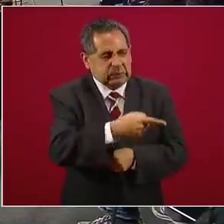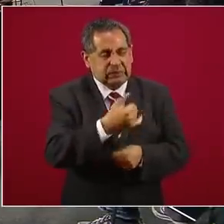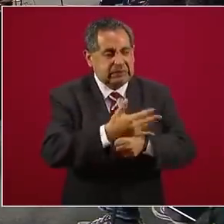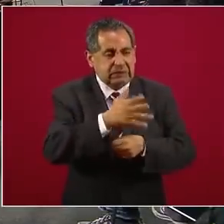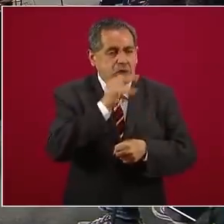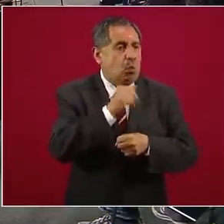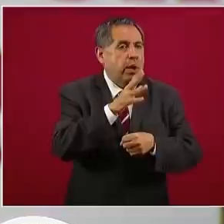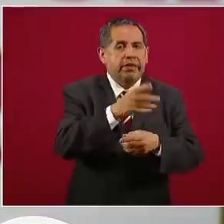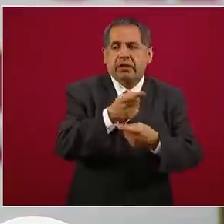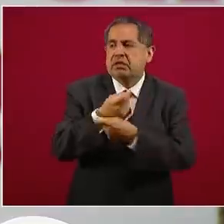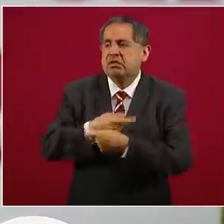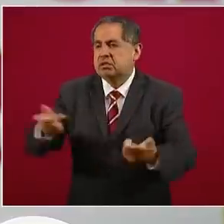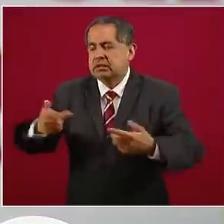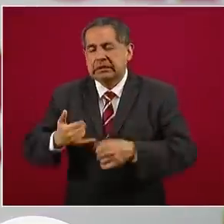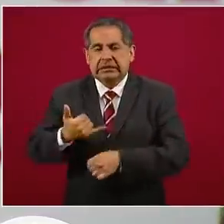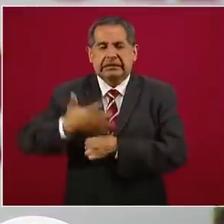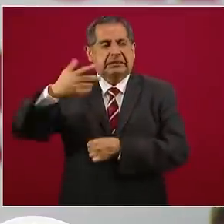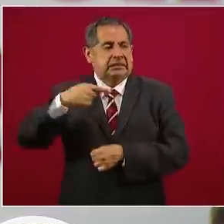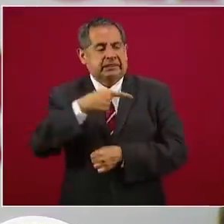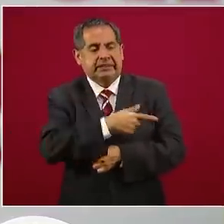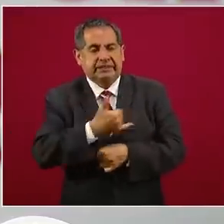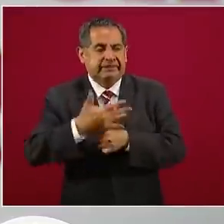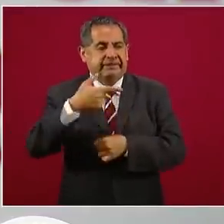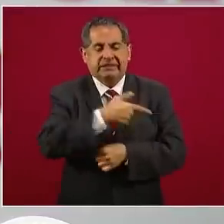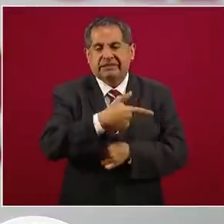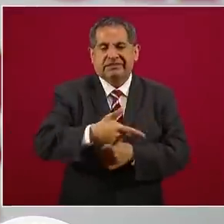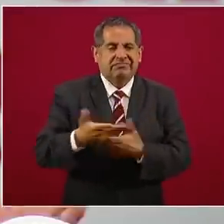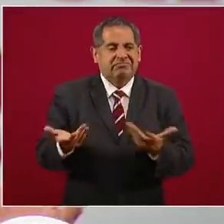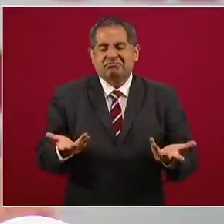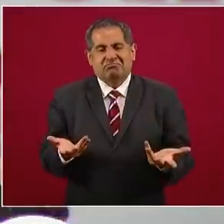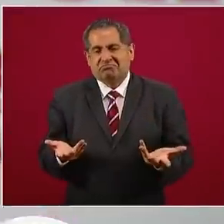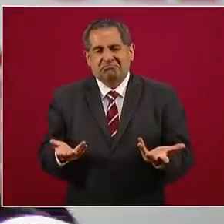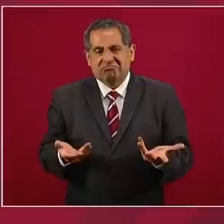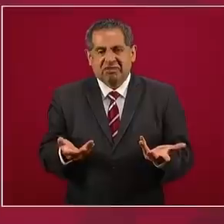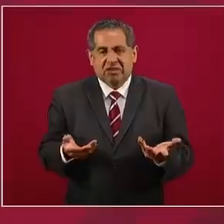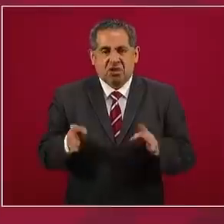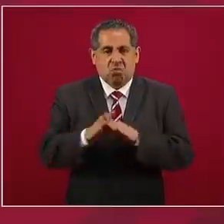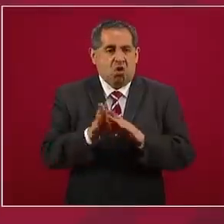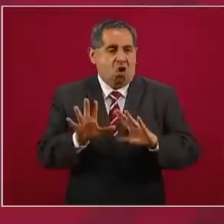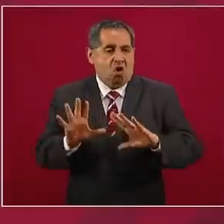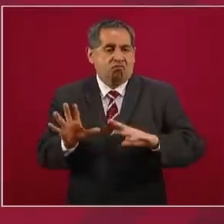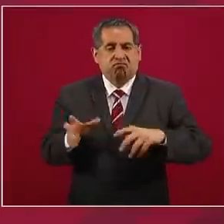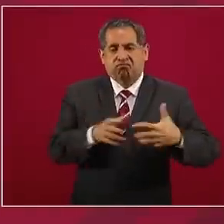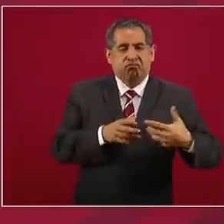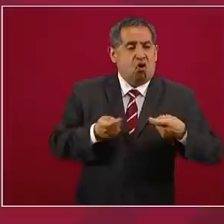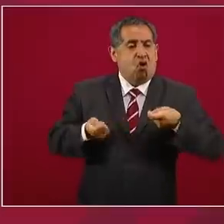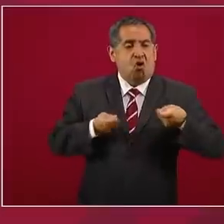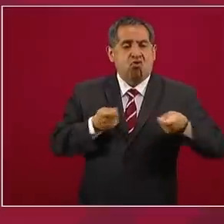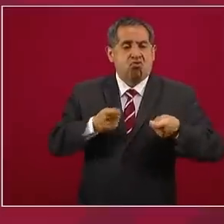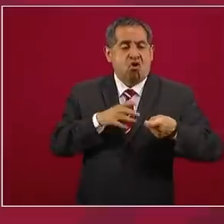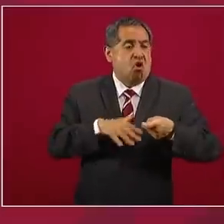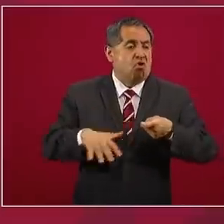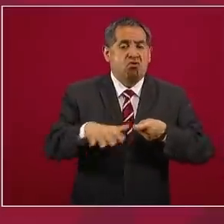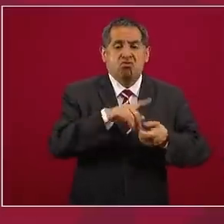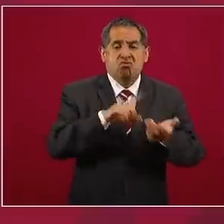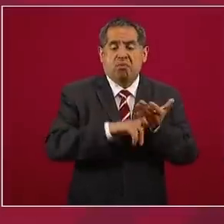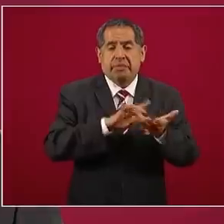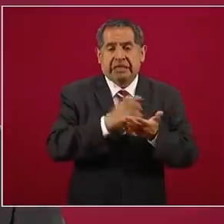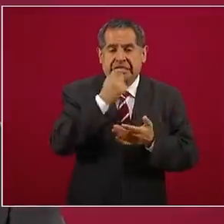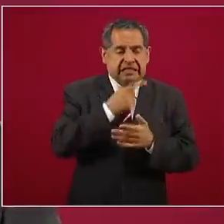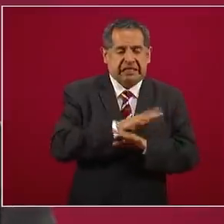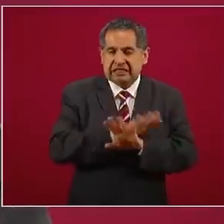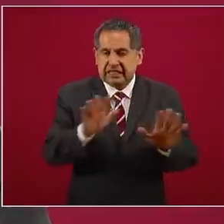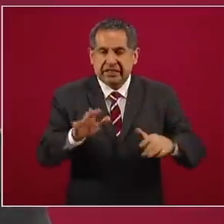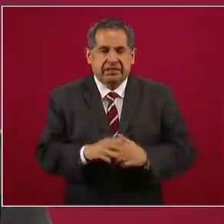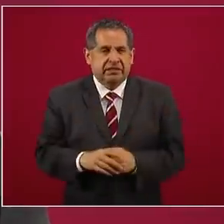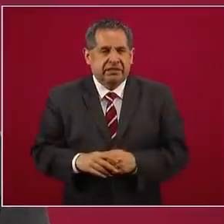intereses de pequeños grupos o comerciales que conservaban un control importantísimo del mercado.